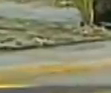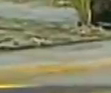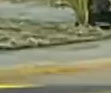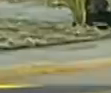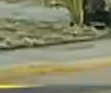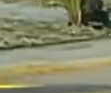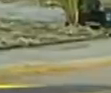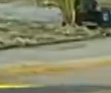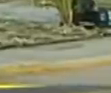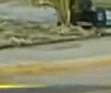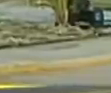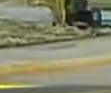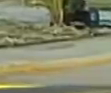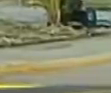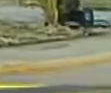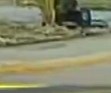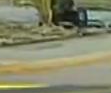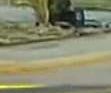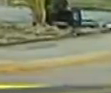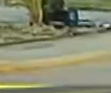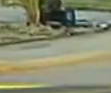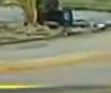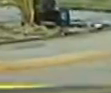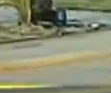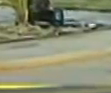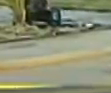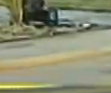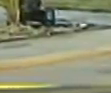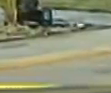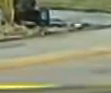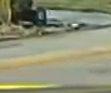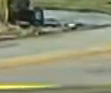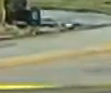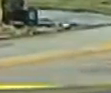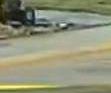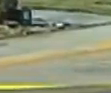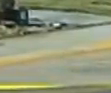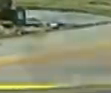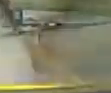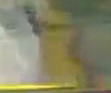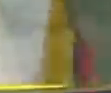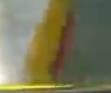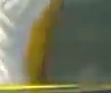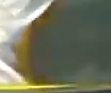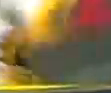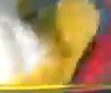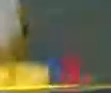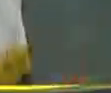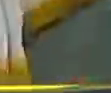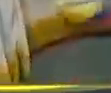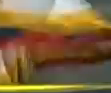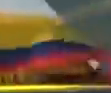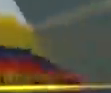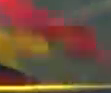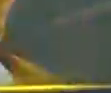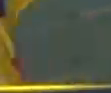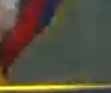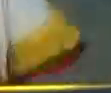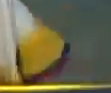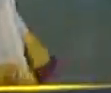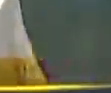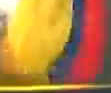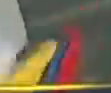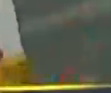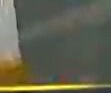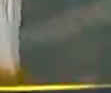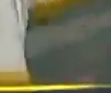La ternura, la cultura se hacen presentes para recibir al jefe de Estado y de Gobierno venezolano en esta